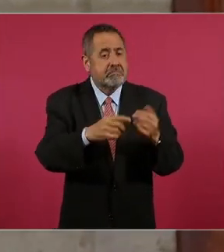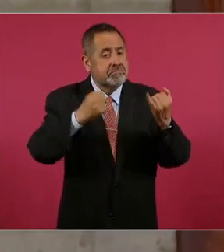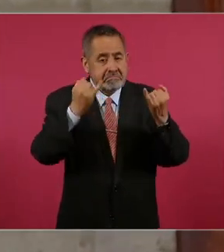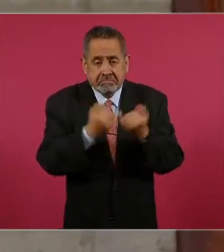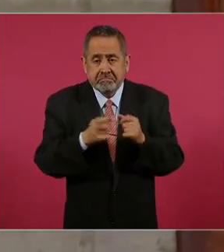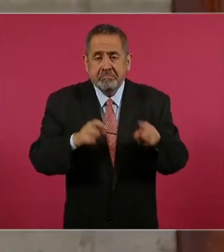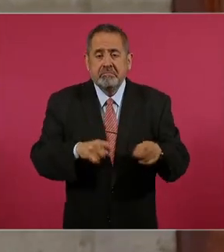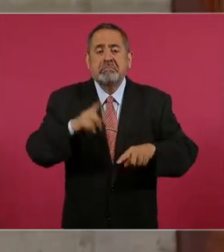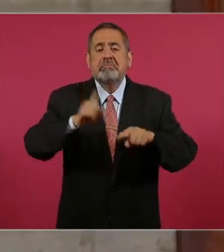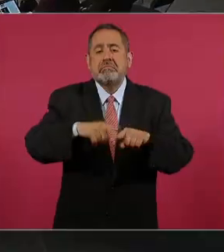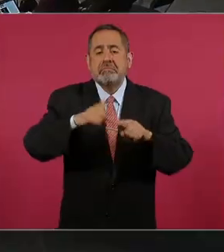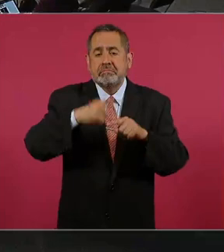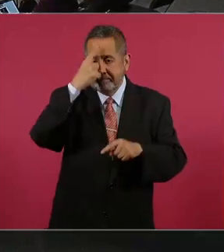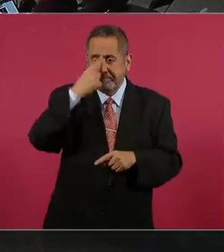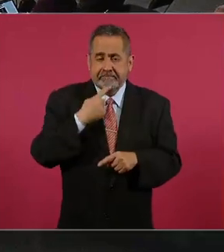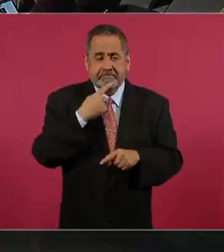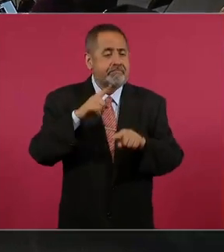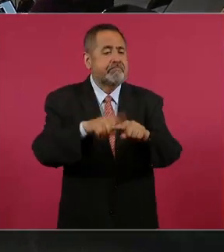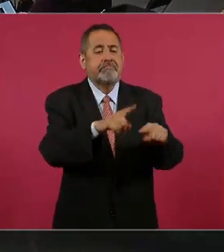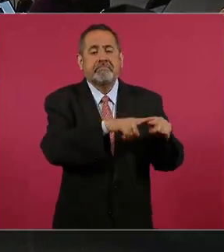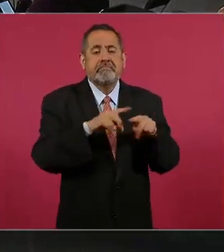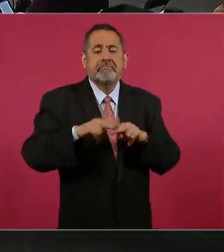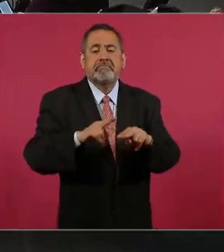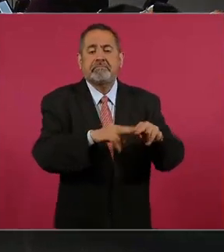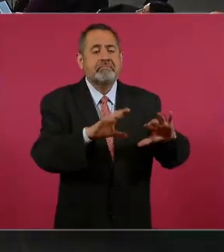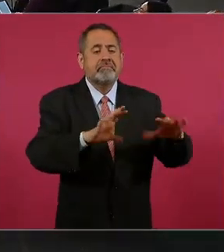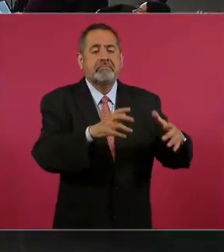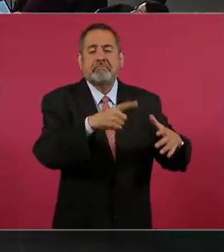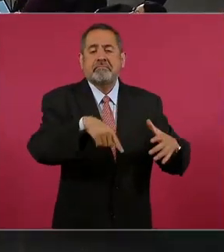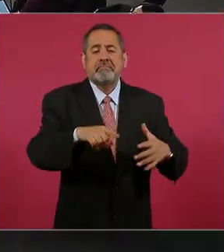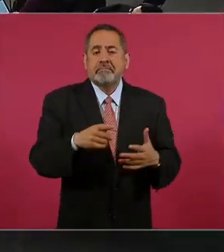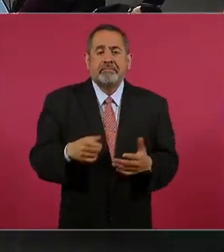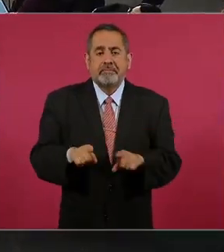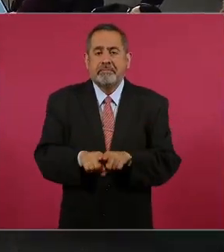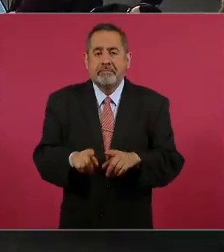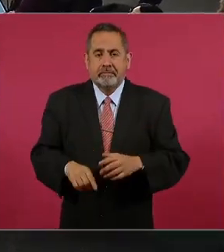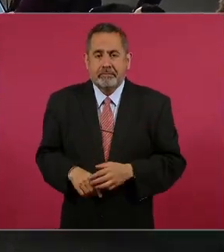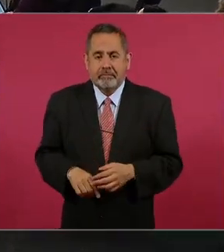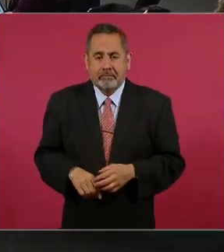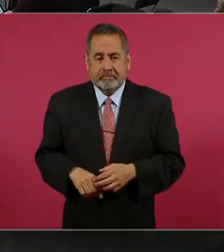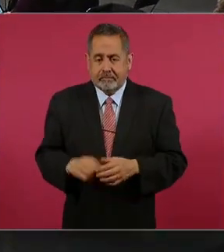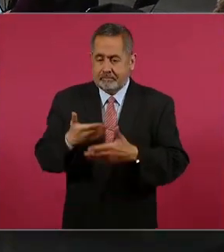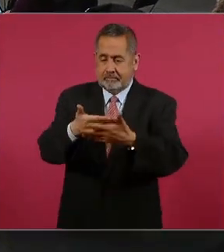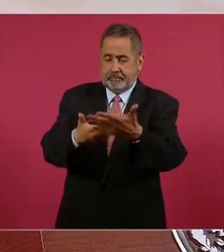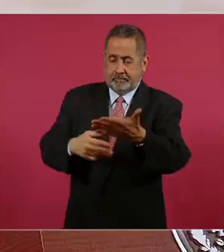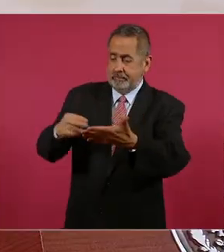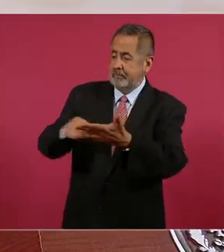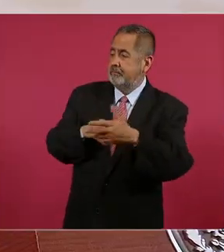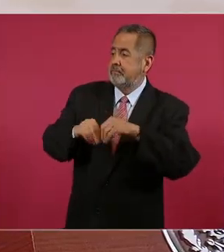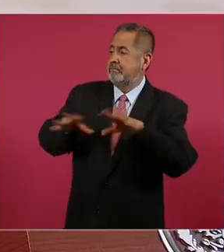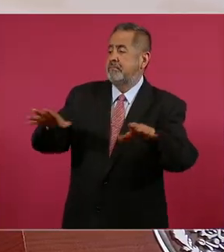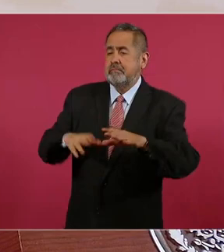¿Quiénes son los de La Hora de Opinar? Los que firman el desplegado.